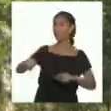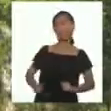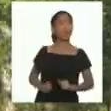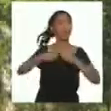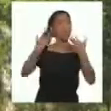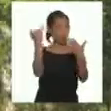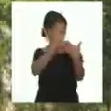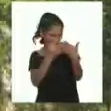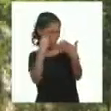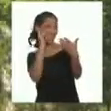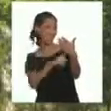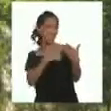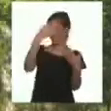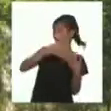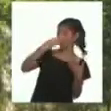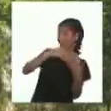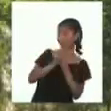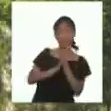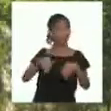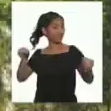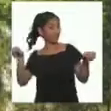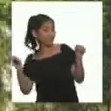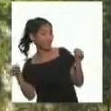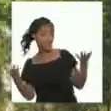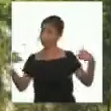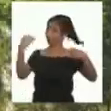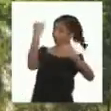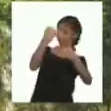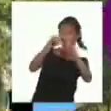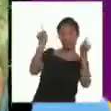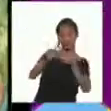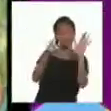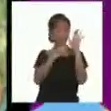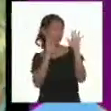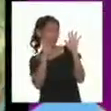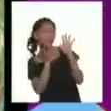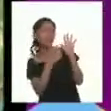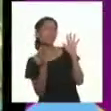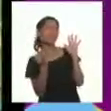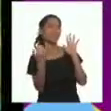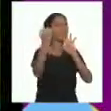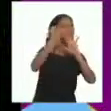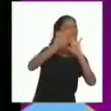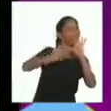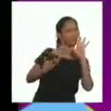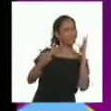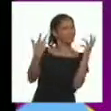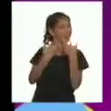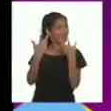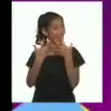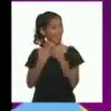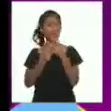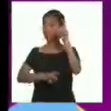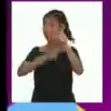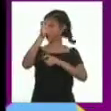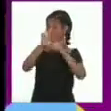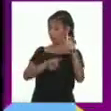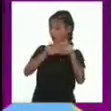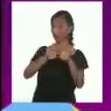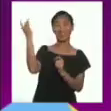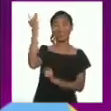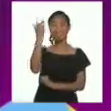¡Ay! ¡Eso es muy cierto, Techi! Este cuadro, por ejemplo, nos ilustra sobre la